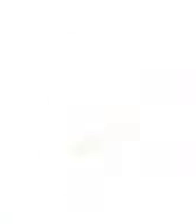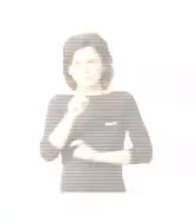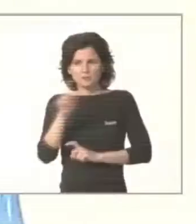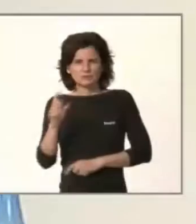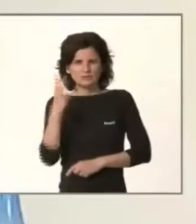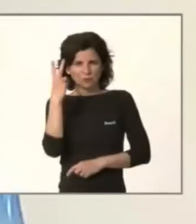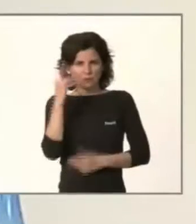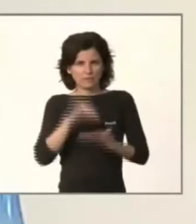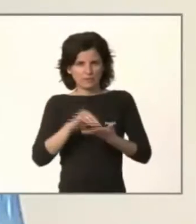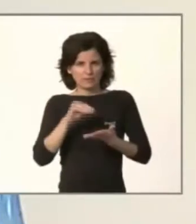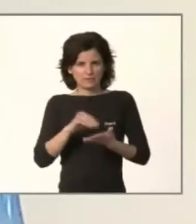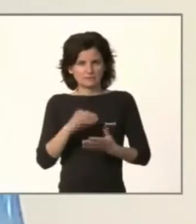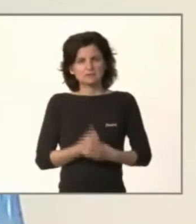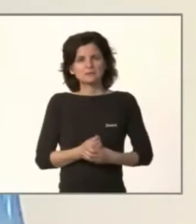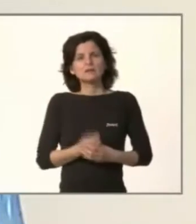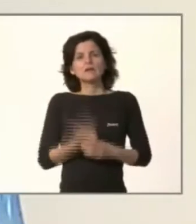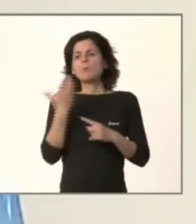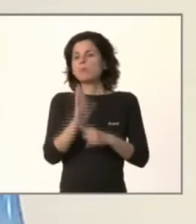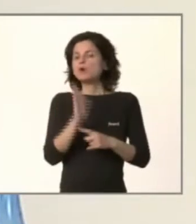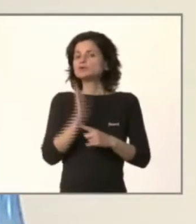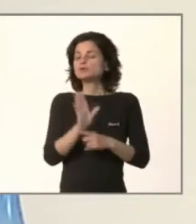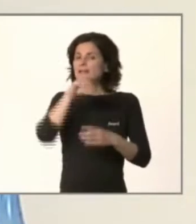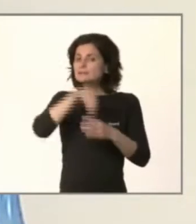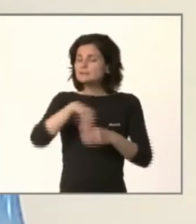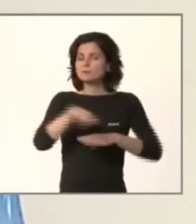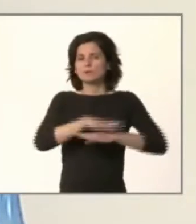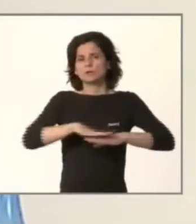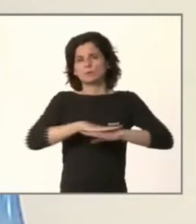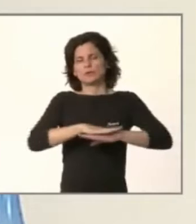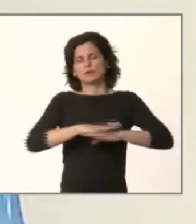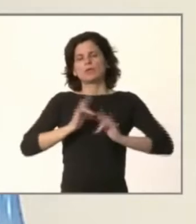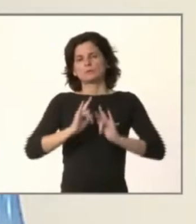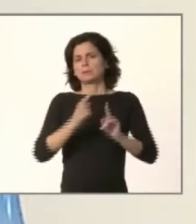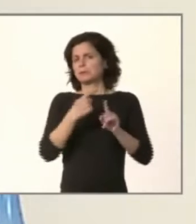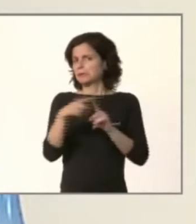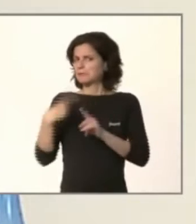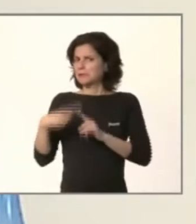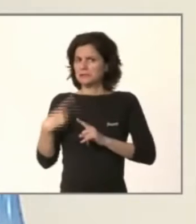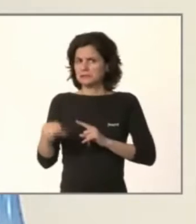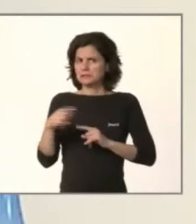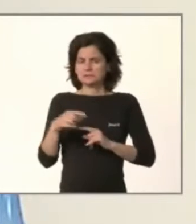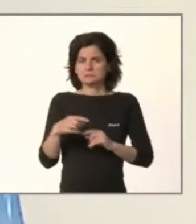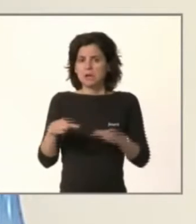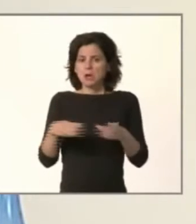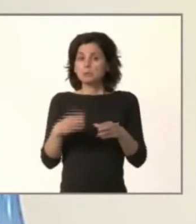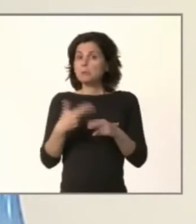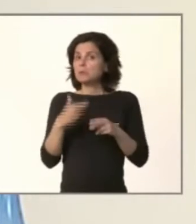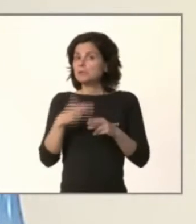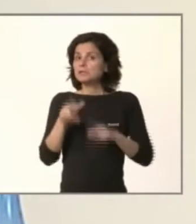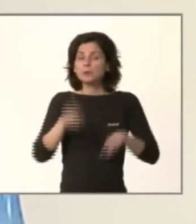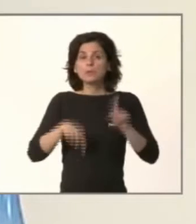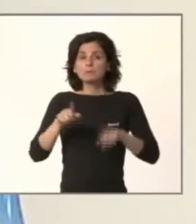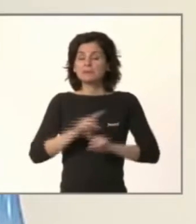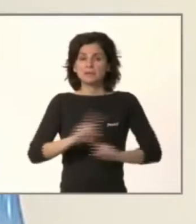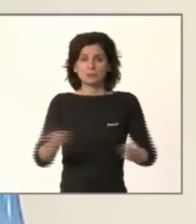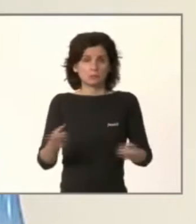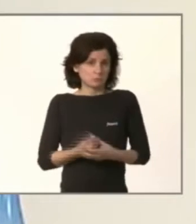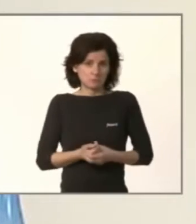xinjian muchas posturas no necesariamente a un pop partidistas porque tenían